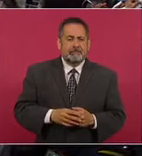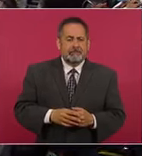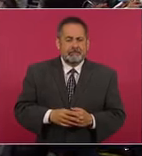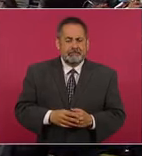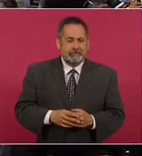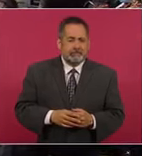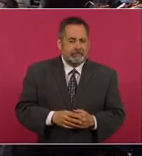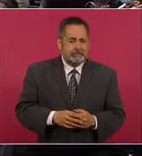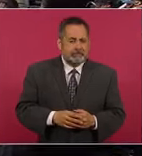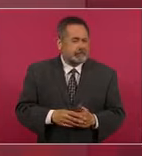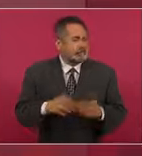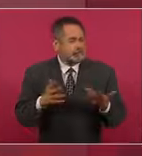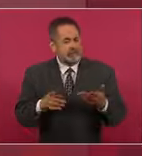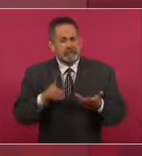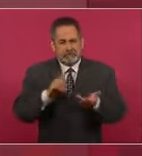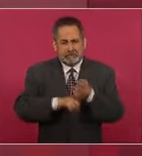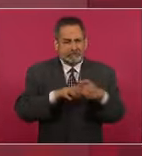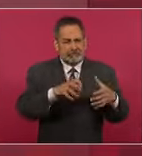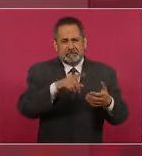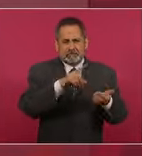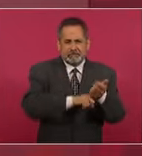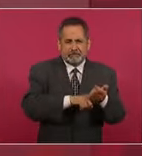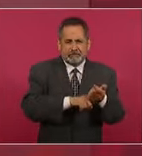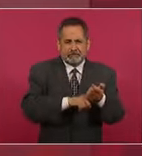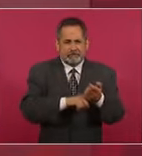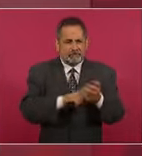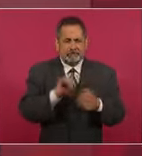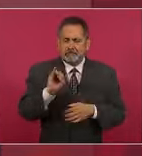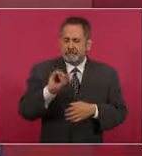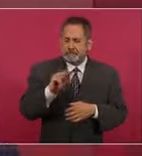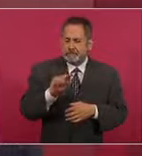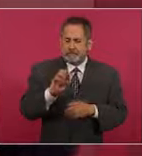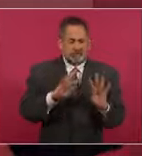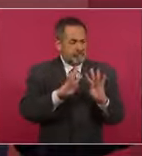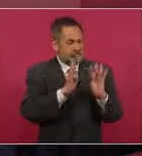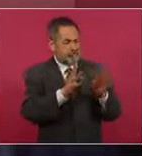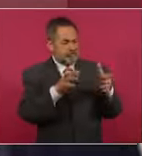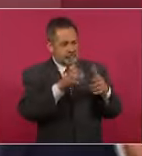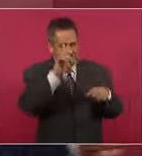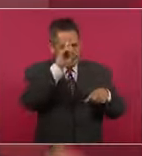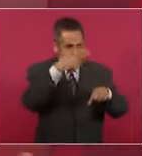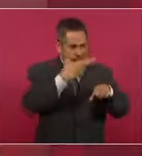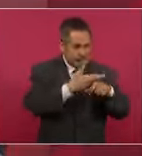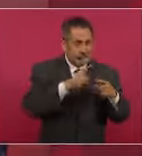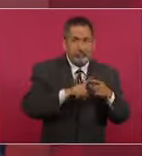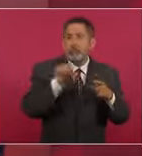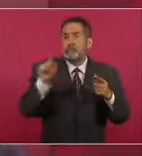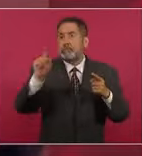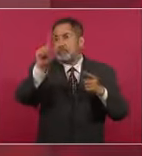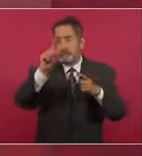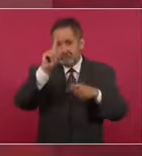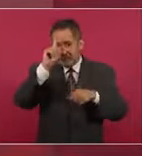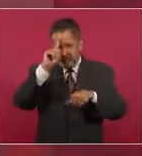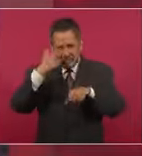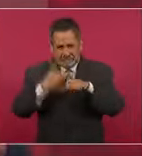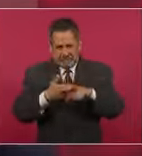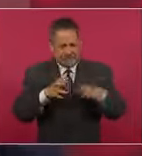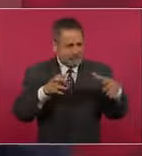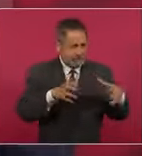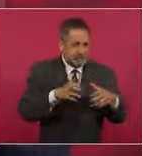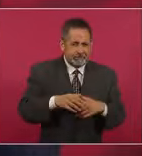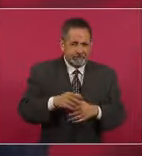estaba reunido el Consejo del INE, los consejos distritales, pero en una mesa